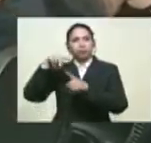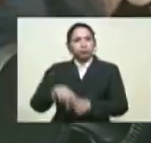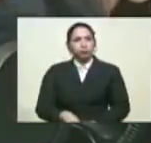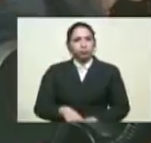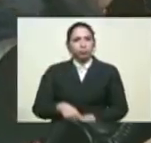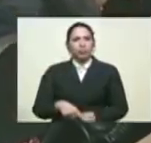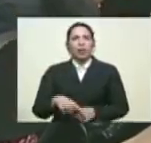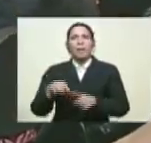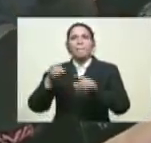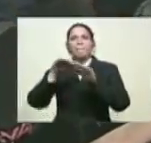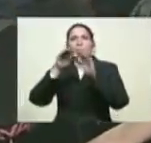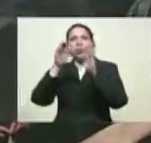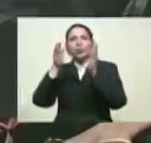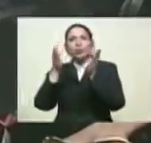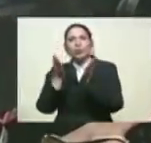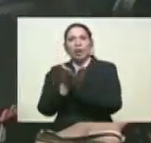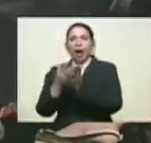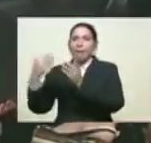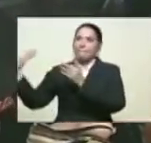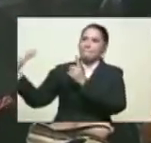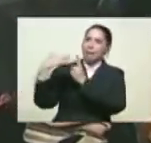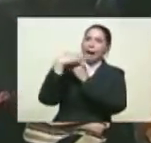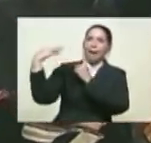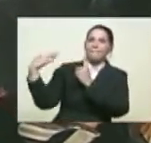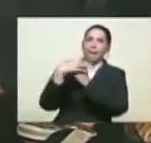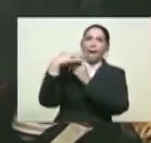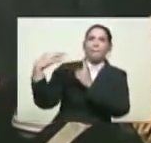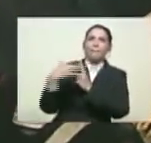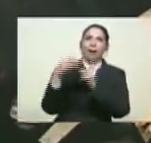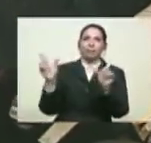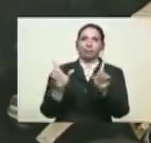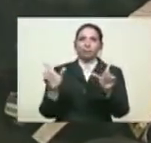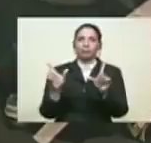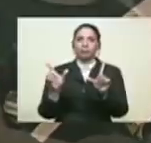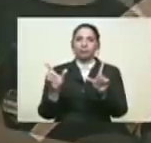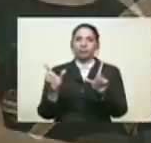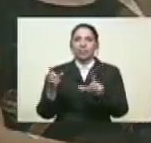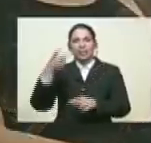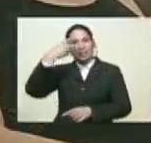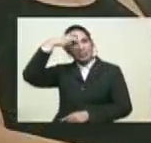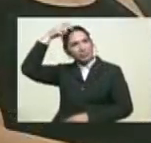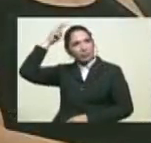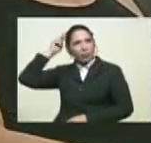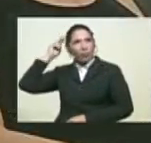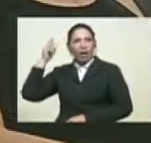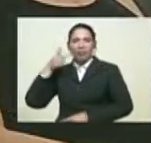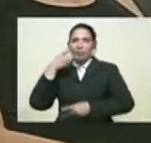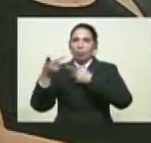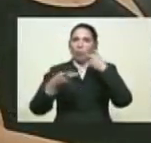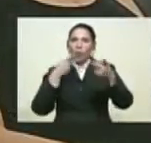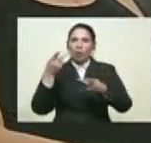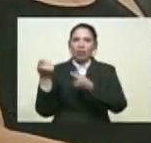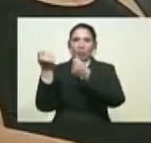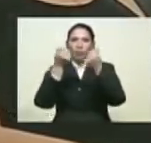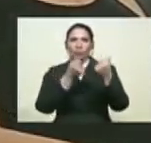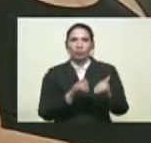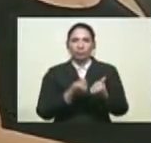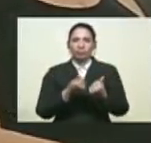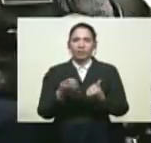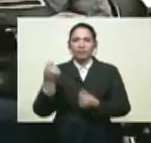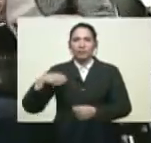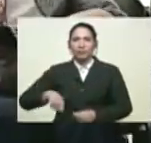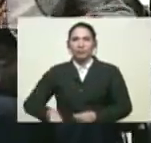mundial de ataque mediático, diplomático, político, económico,